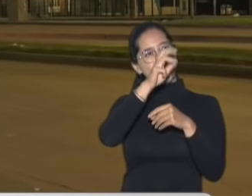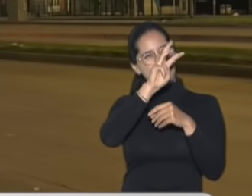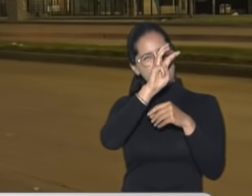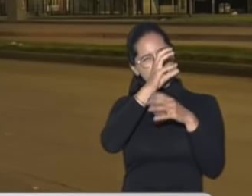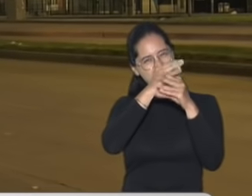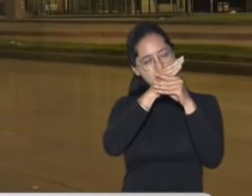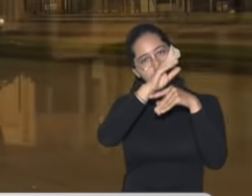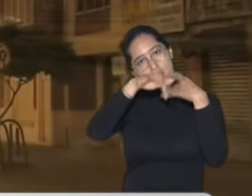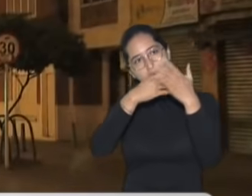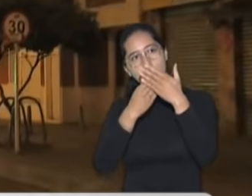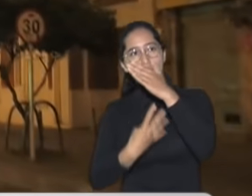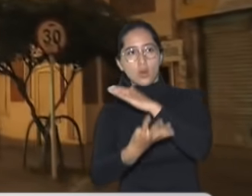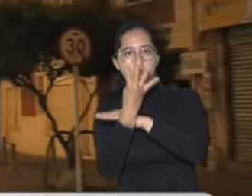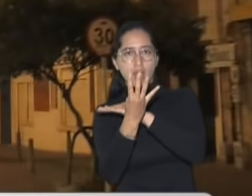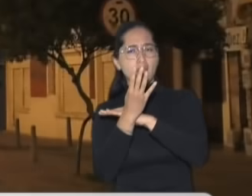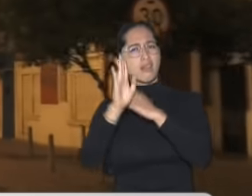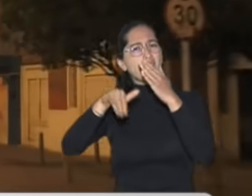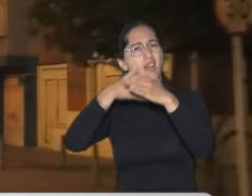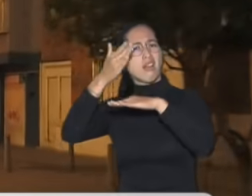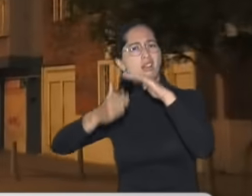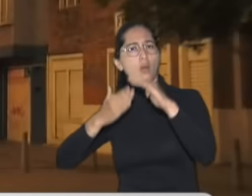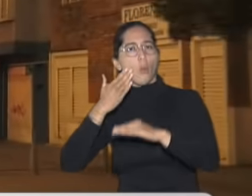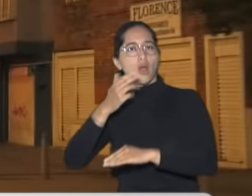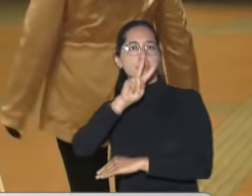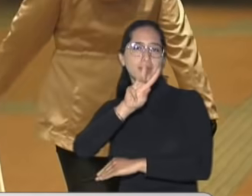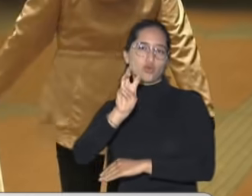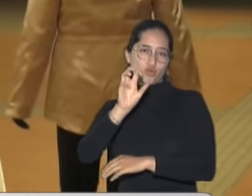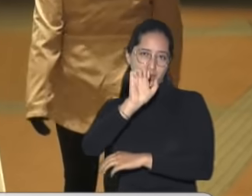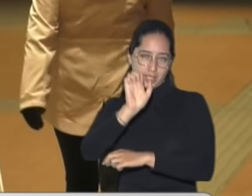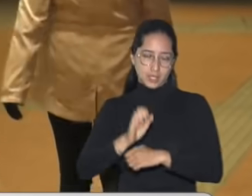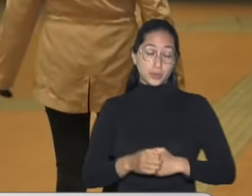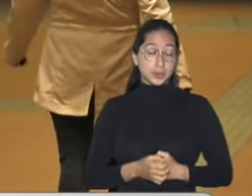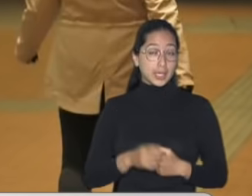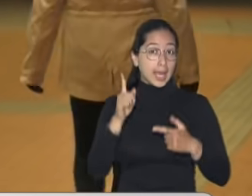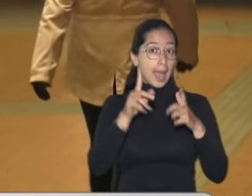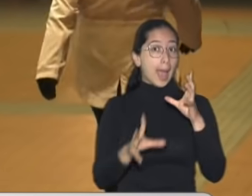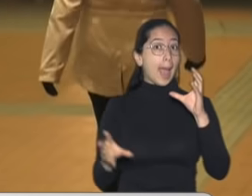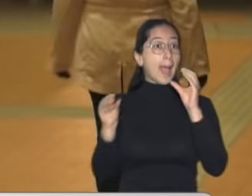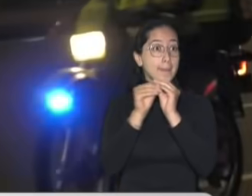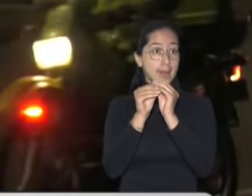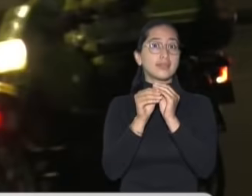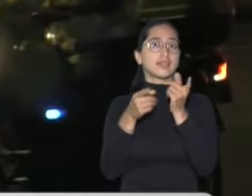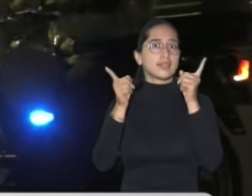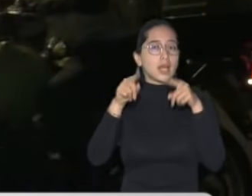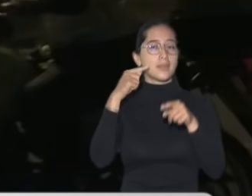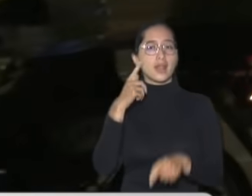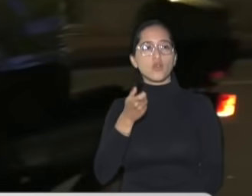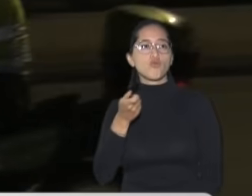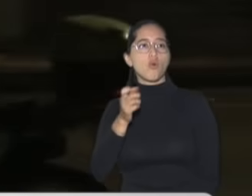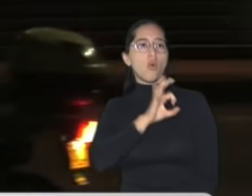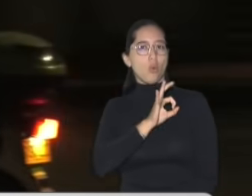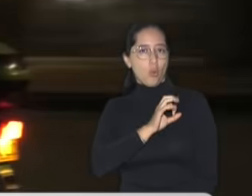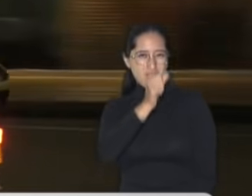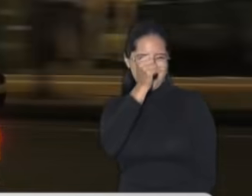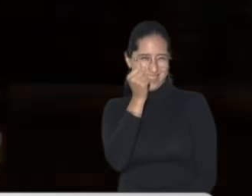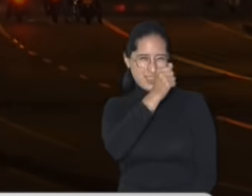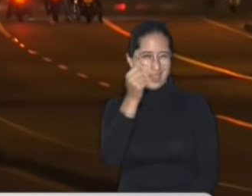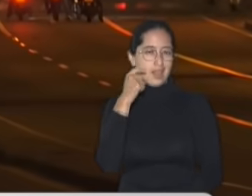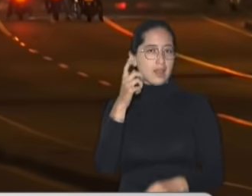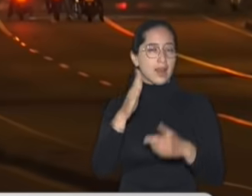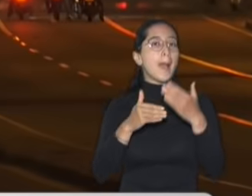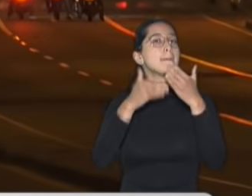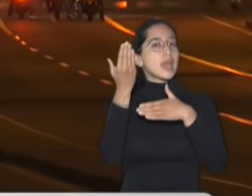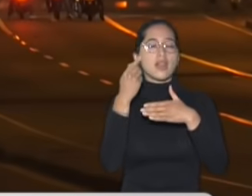mañana. Esta restricción se estableció hasta el 28 del mismo mes. Junto a ella se determinaron que para el fin de semana toda la ciudad volverá a